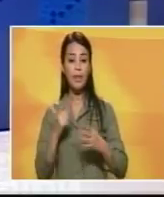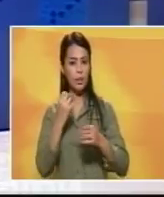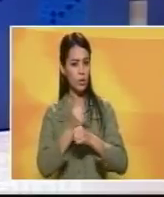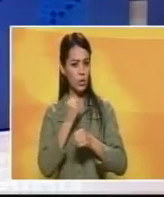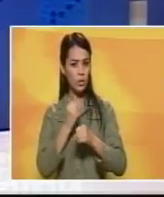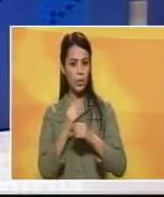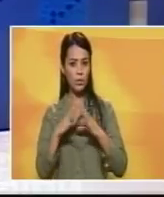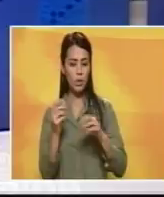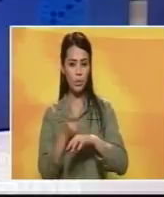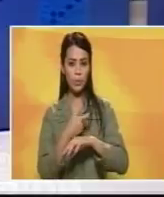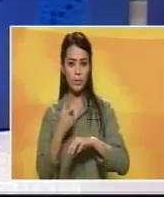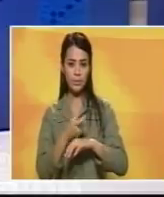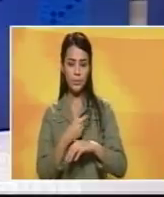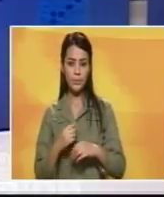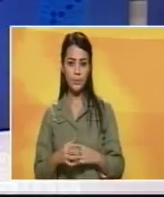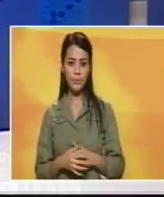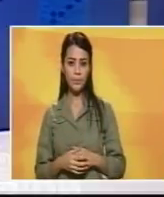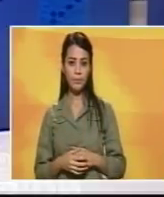trabajadores de la gobernación.